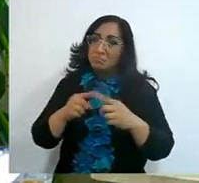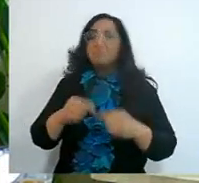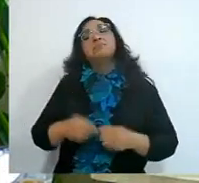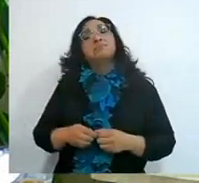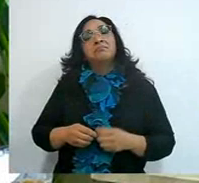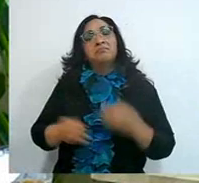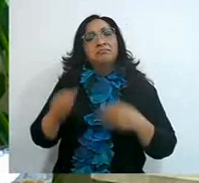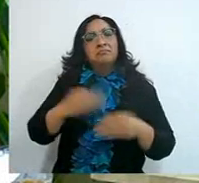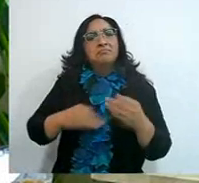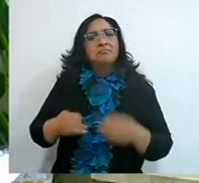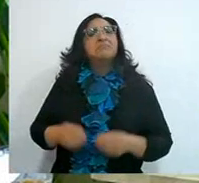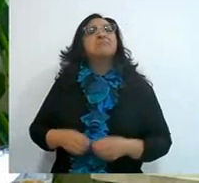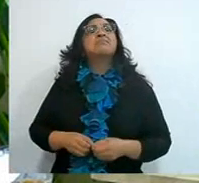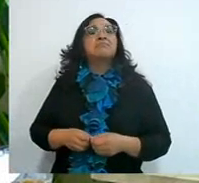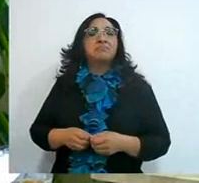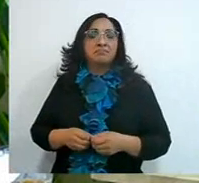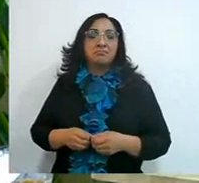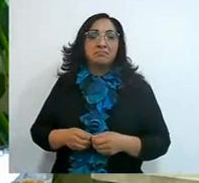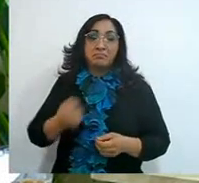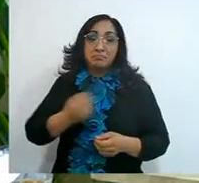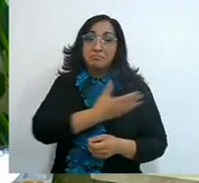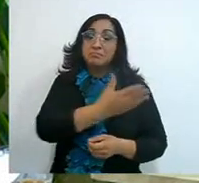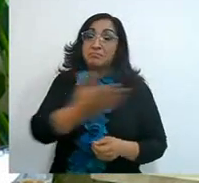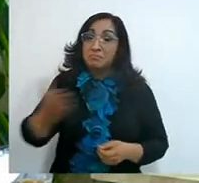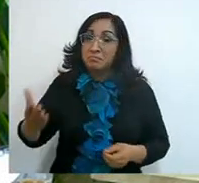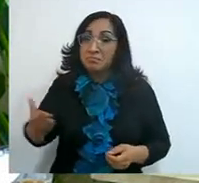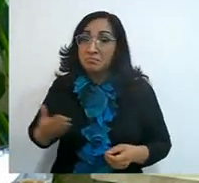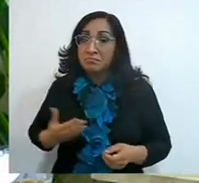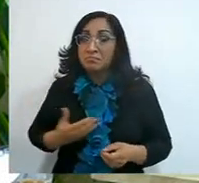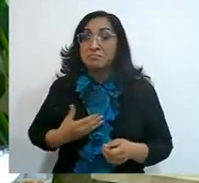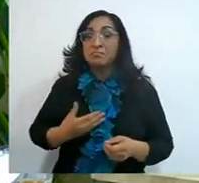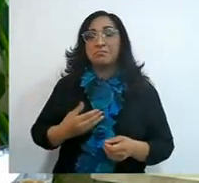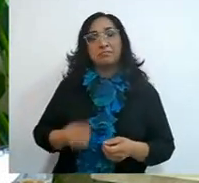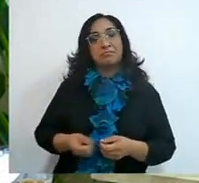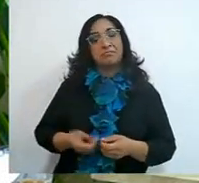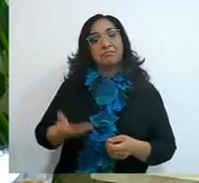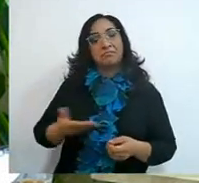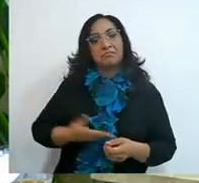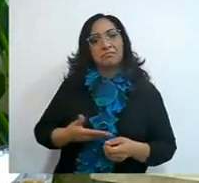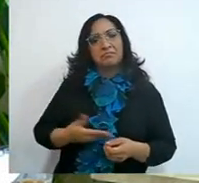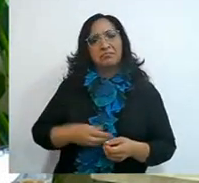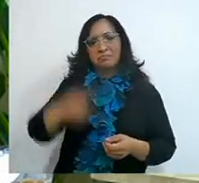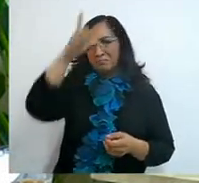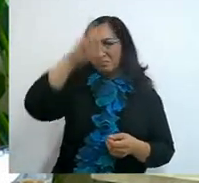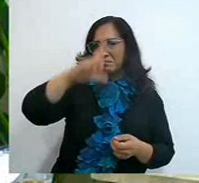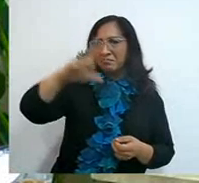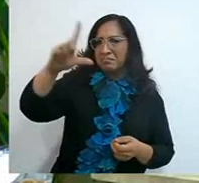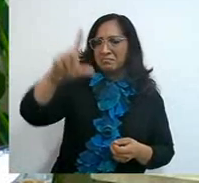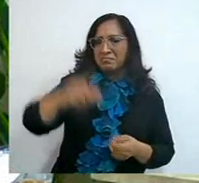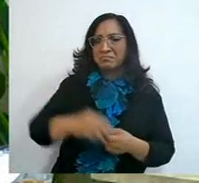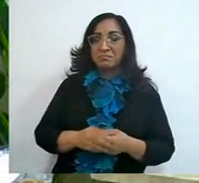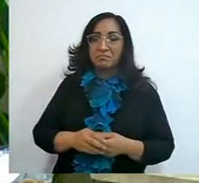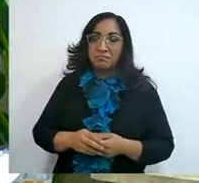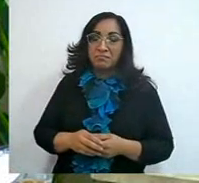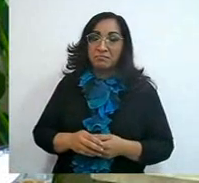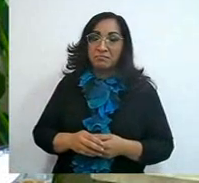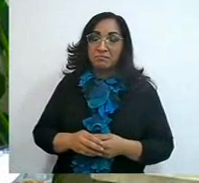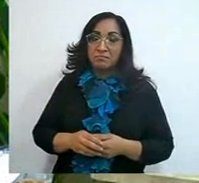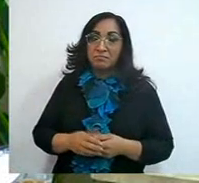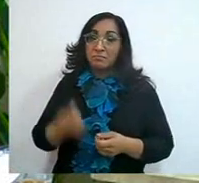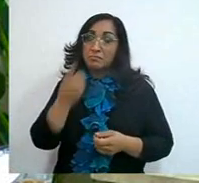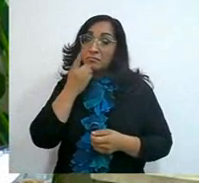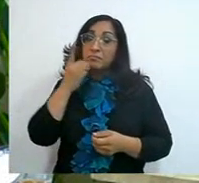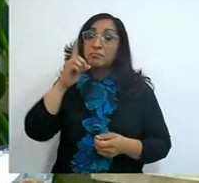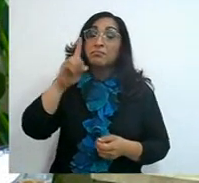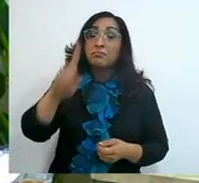fin, toda la obra material, un diácono. Un diácono debe ser lleno de Dios. Pues este diácono, a él lo acusaron